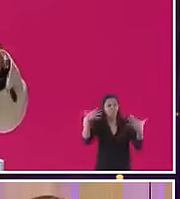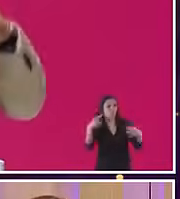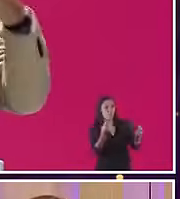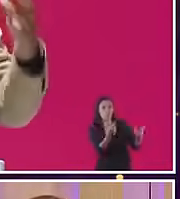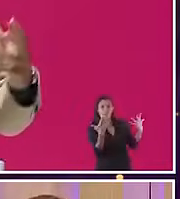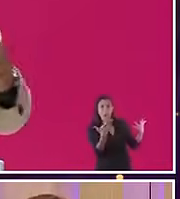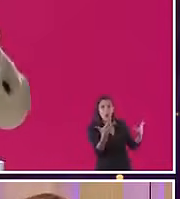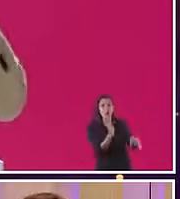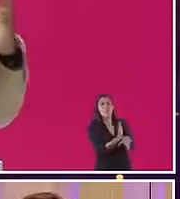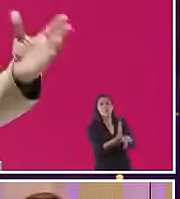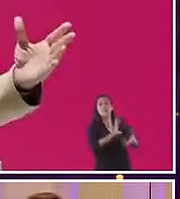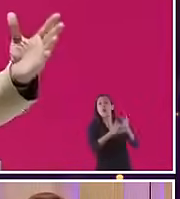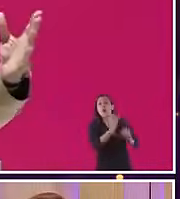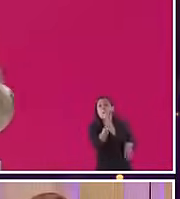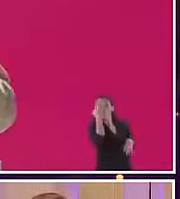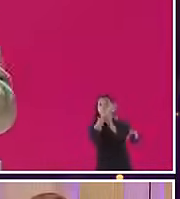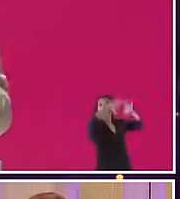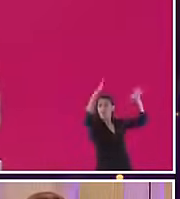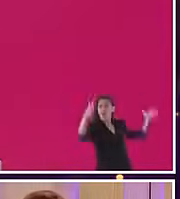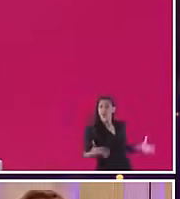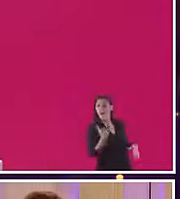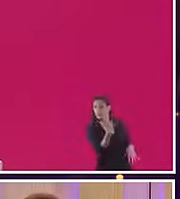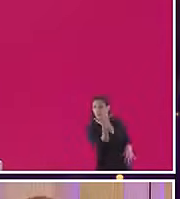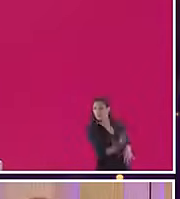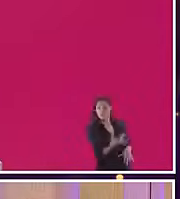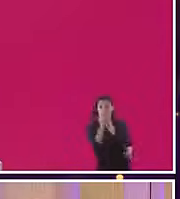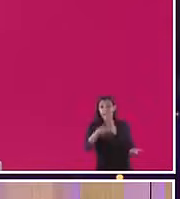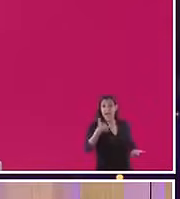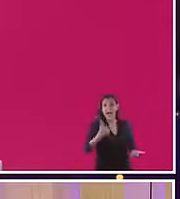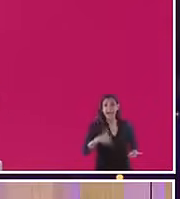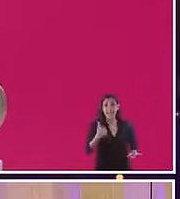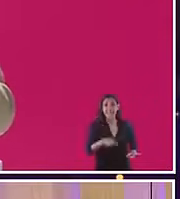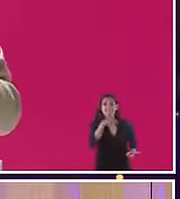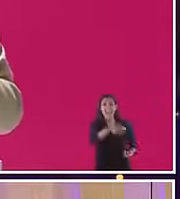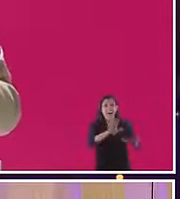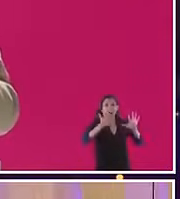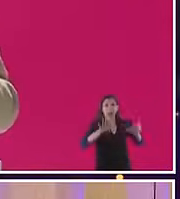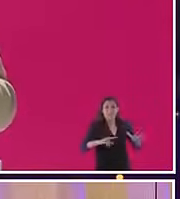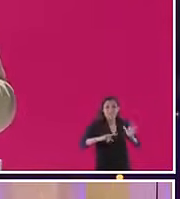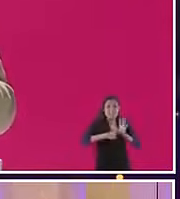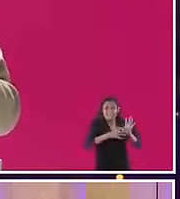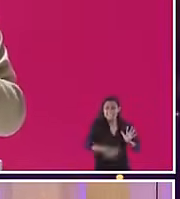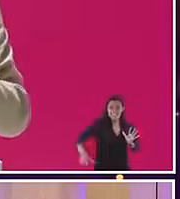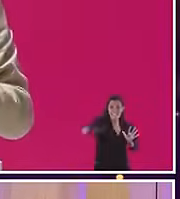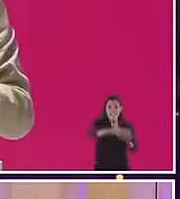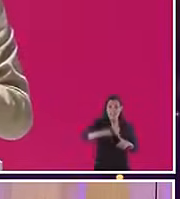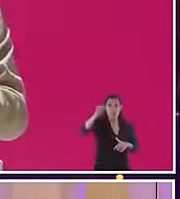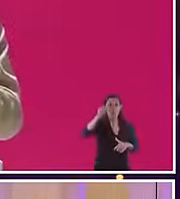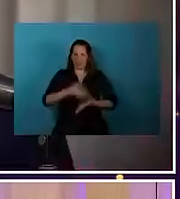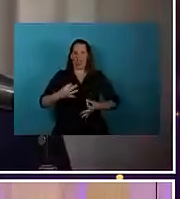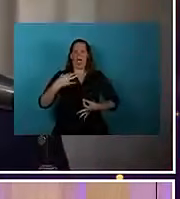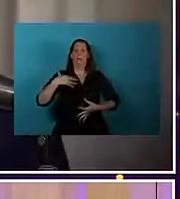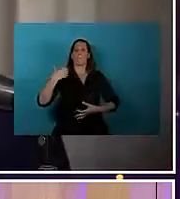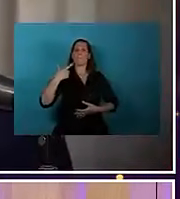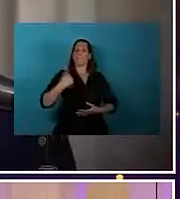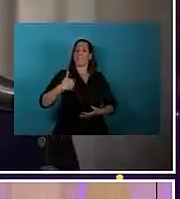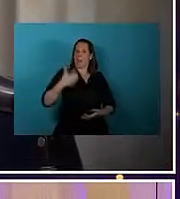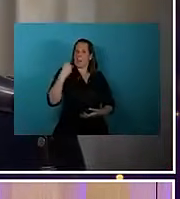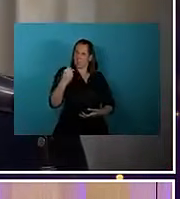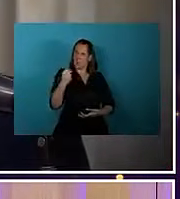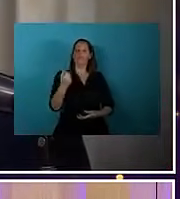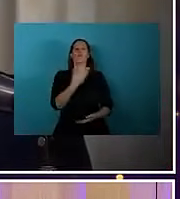venganza por su... Pero está mirando Netflix. Hay una... Está con una desconexión con la realidad. A ver. No, lo que digo es,